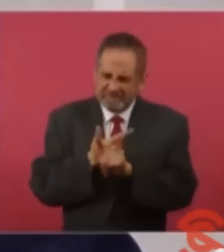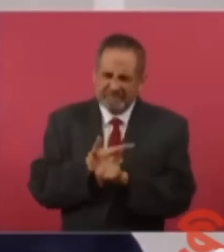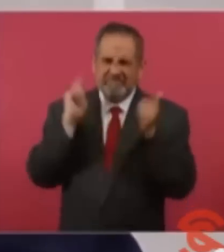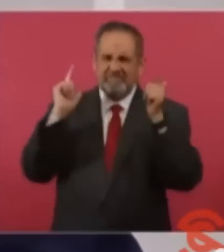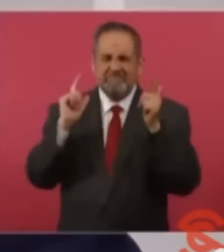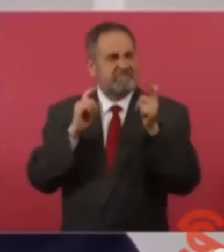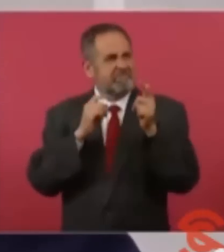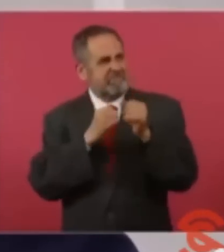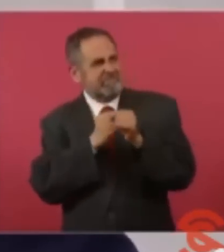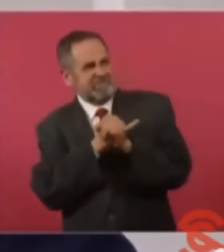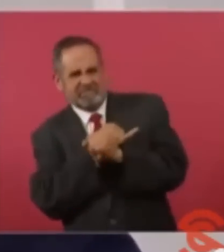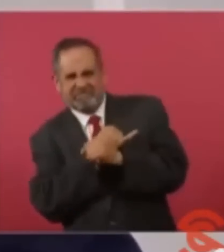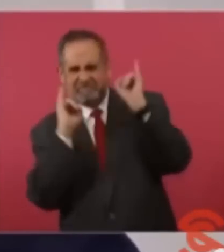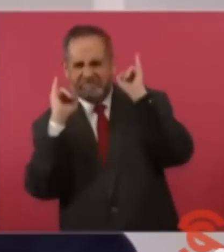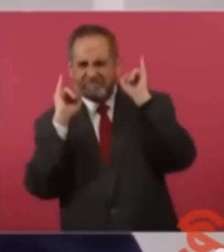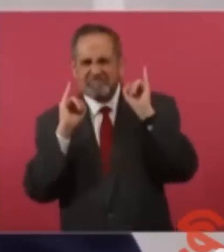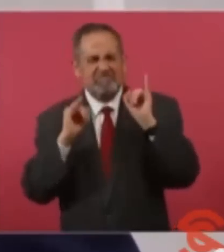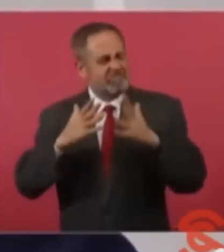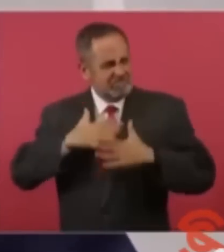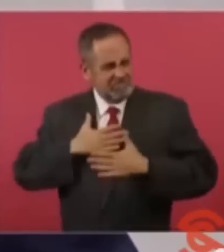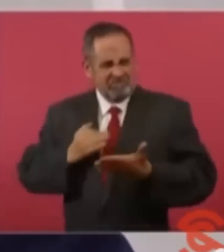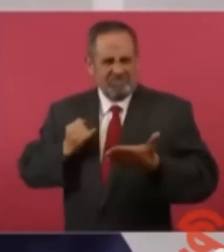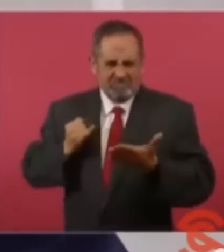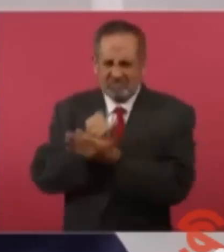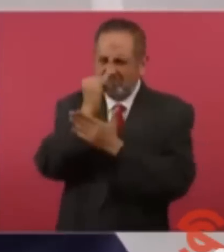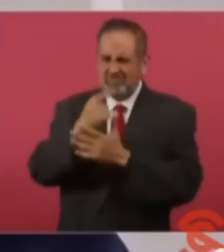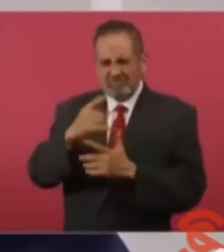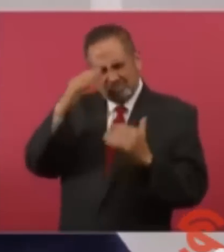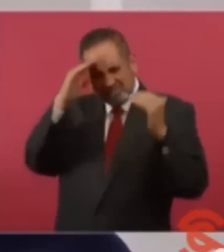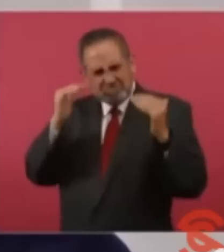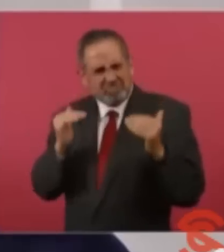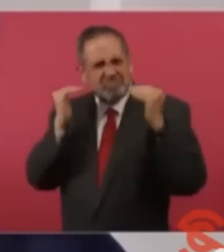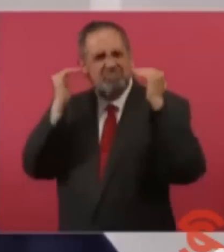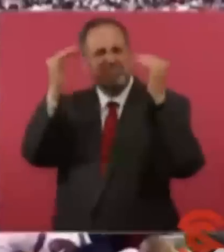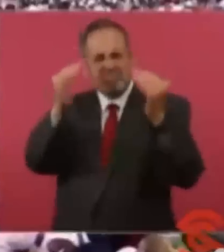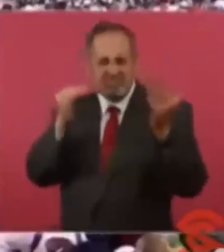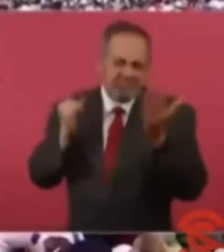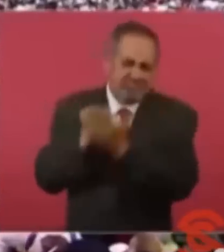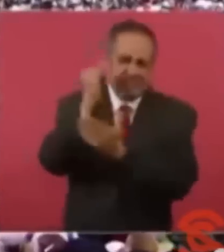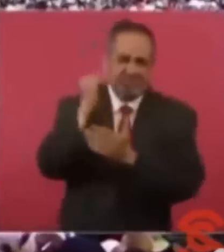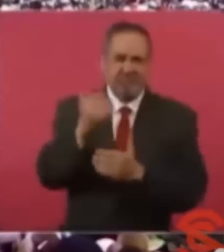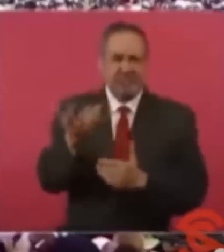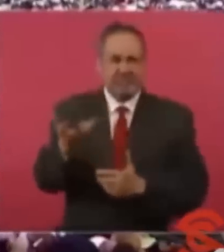más independientes, más soberanos.